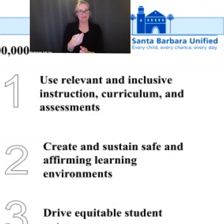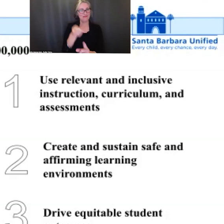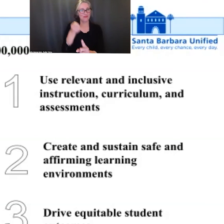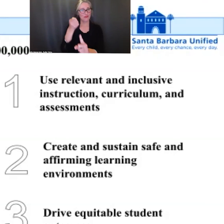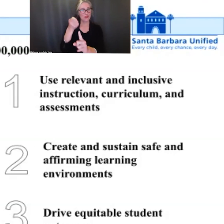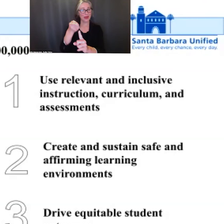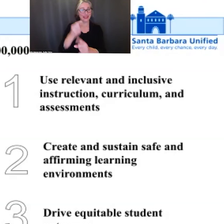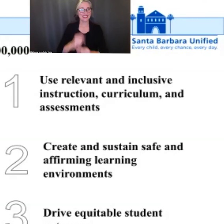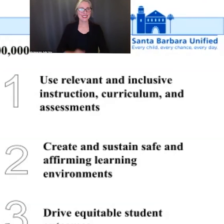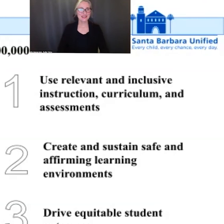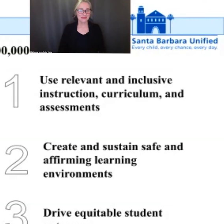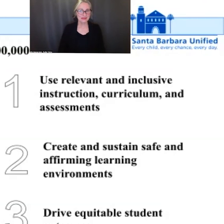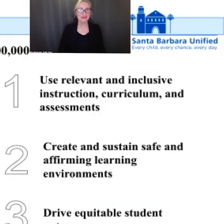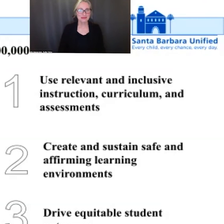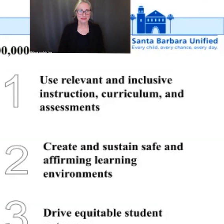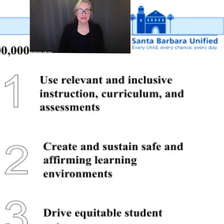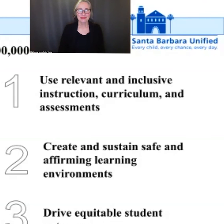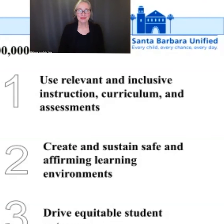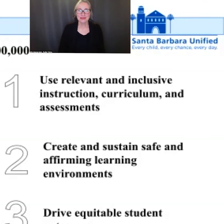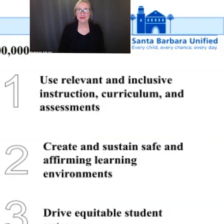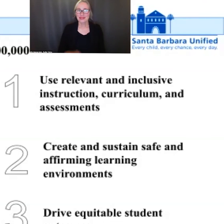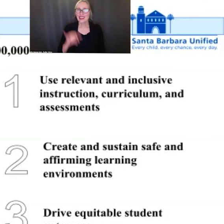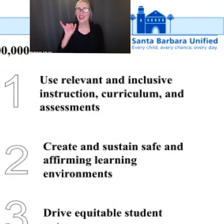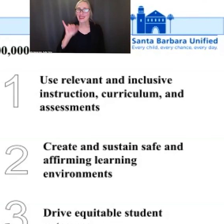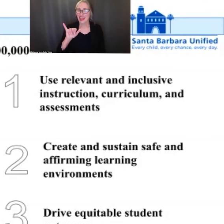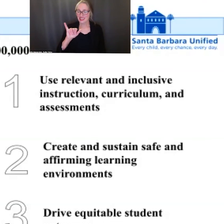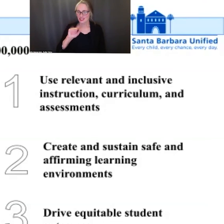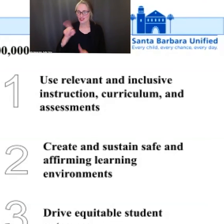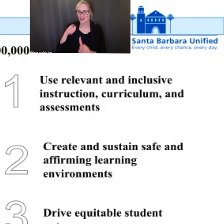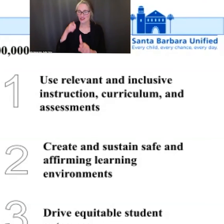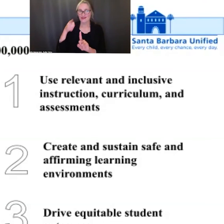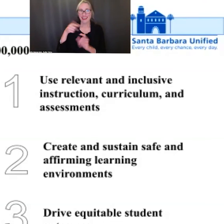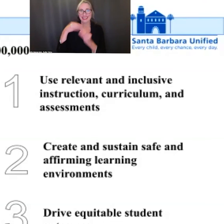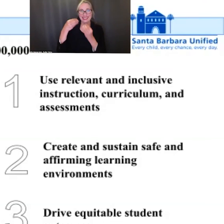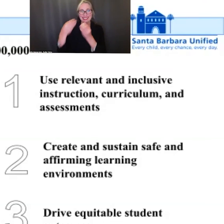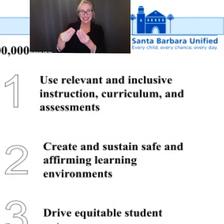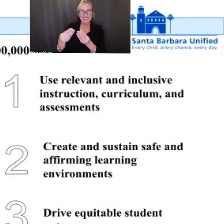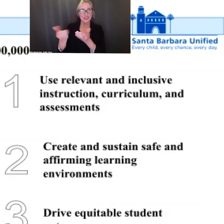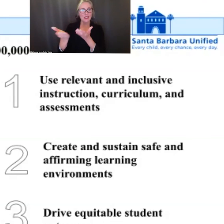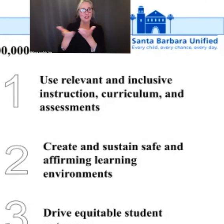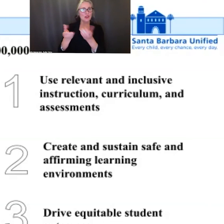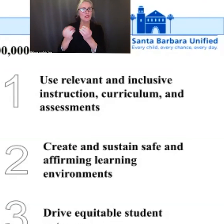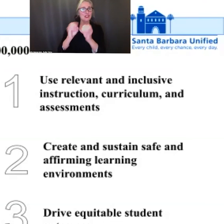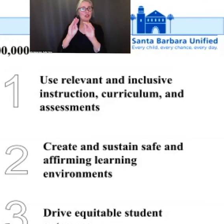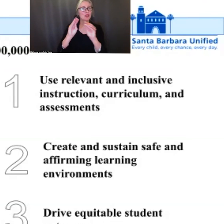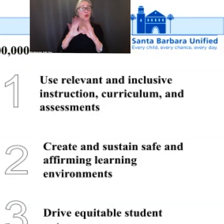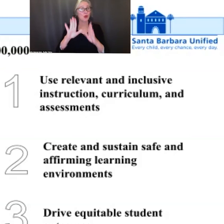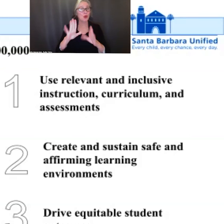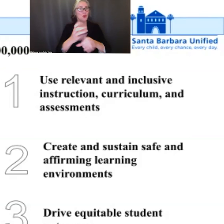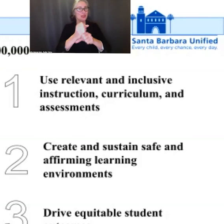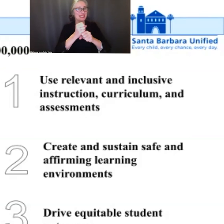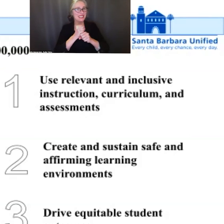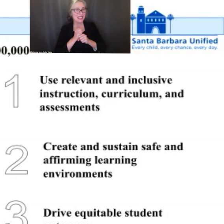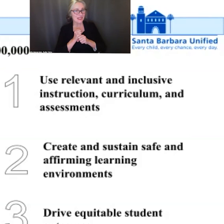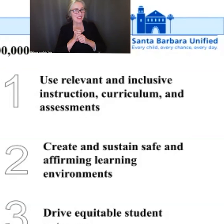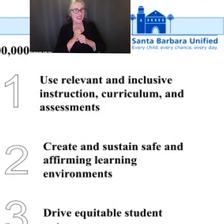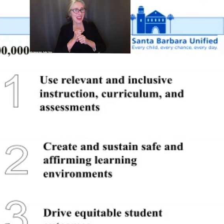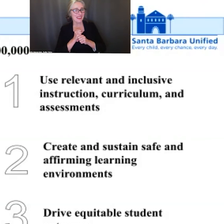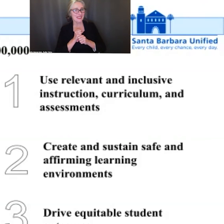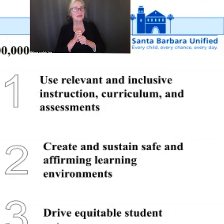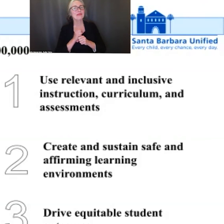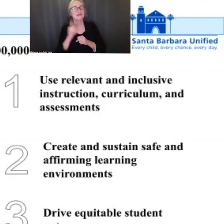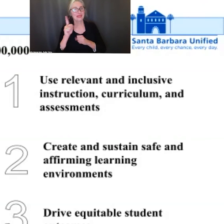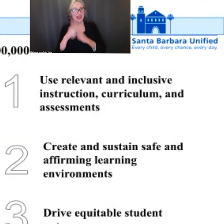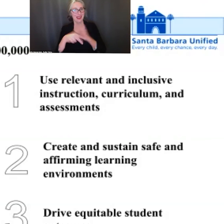ustedes sepan que estos son servicios directos para los estudiantes que van a recibir estos servicios.